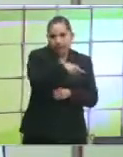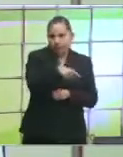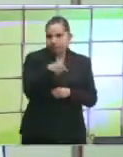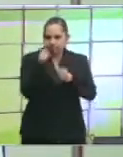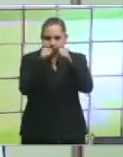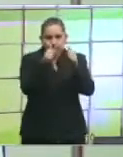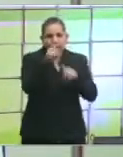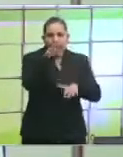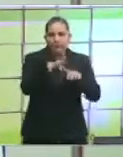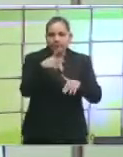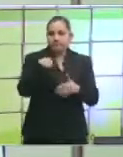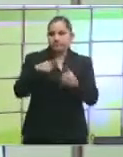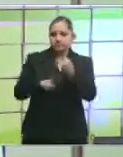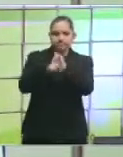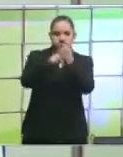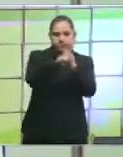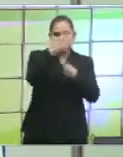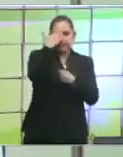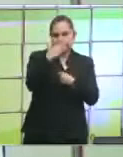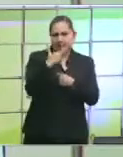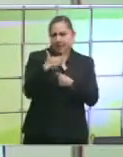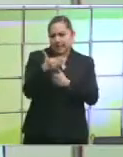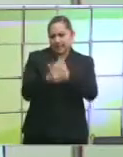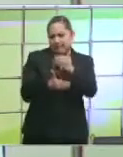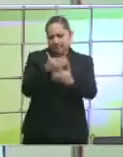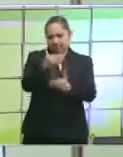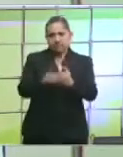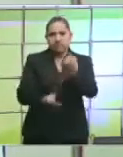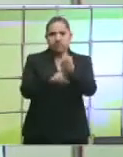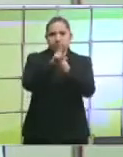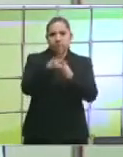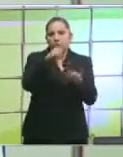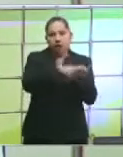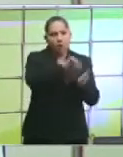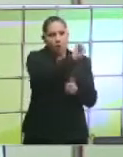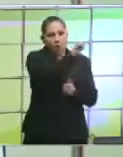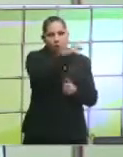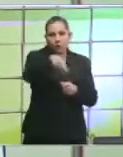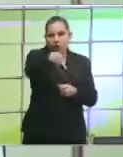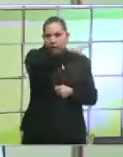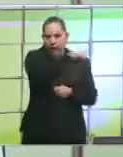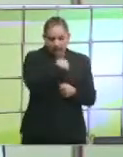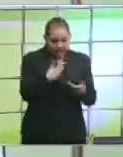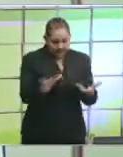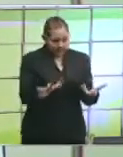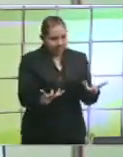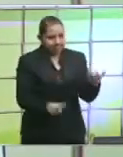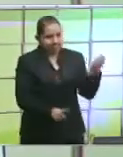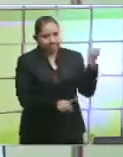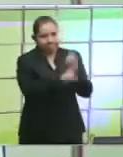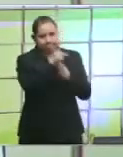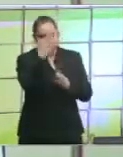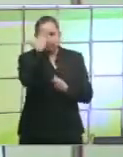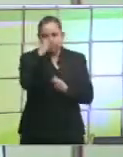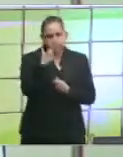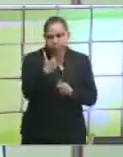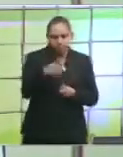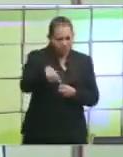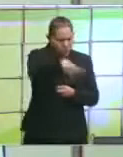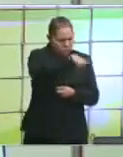como otras entidades públicas que los problemas les estallan en las manos aquí nosotros uno sabe cuándo van a ser las elecciones